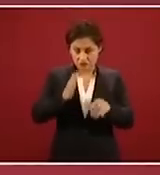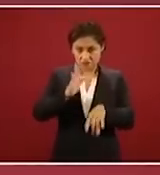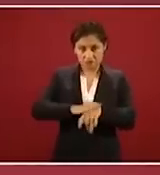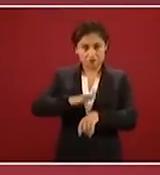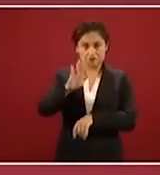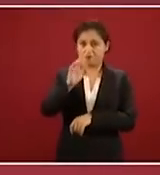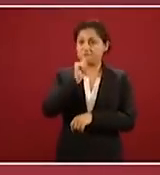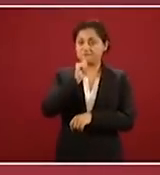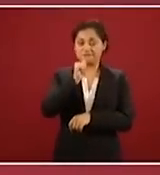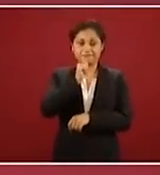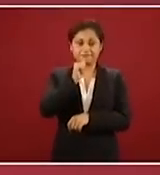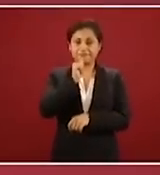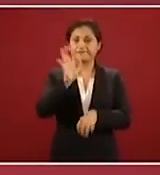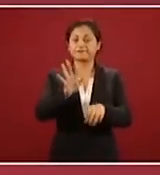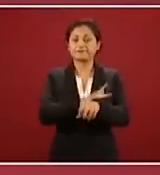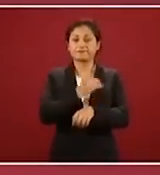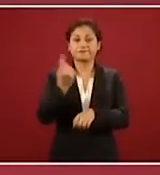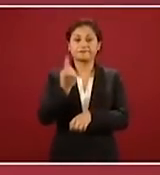esto lo está